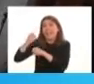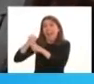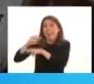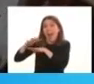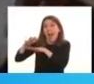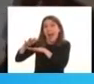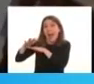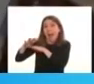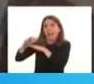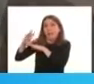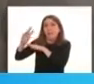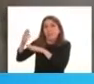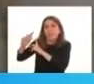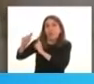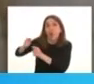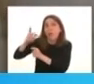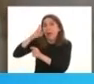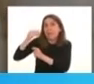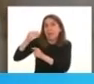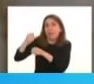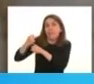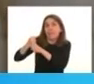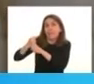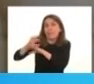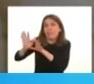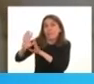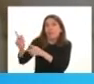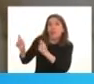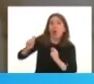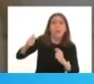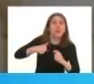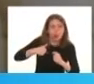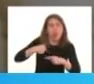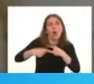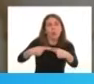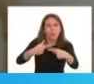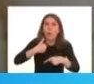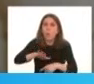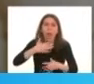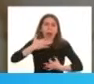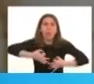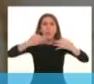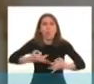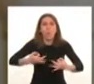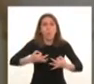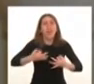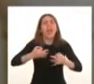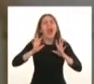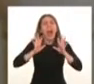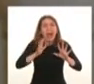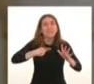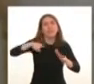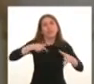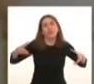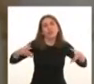y que siguió Cristina. y así lo voy a hacer y así lo vamos a